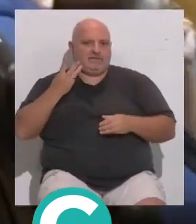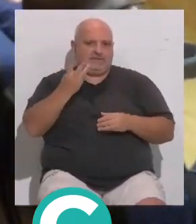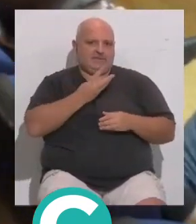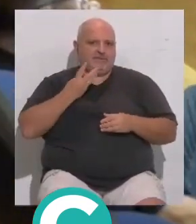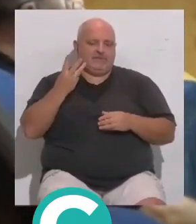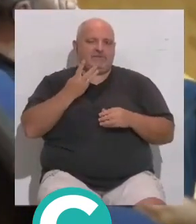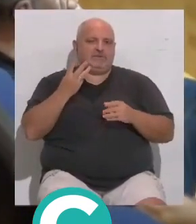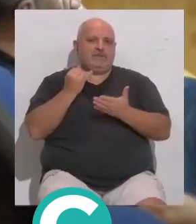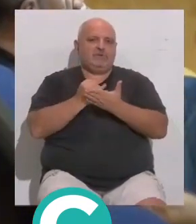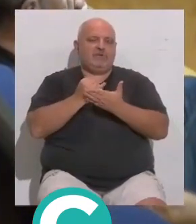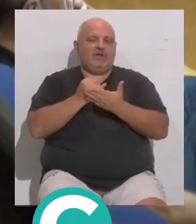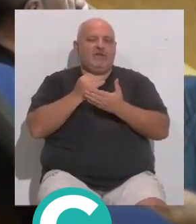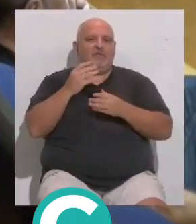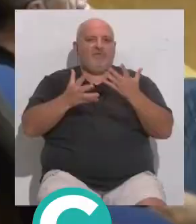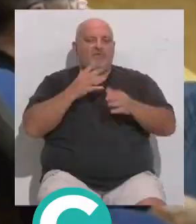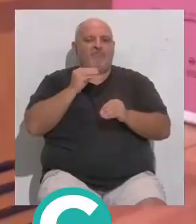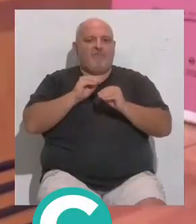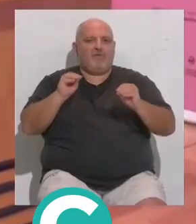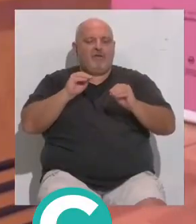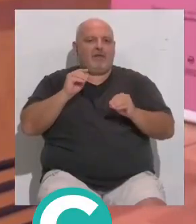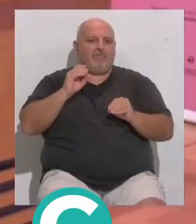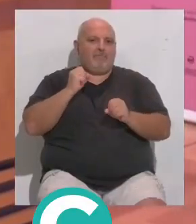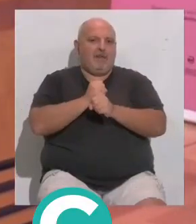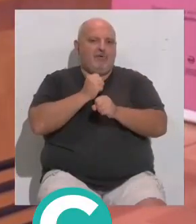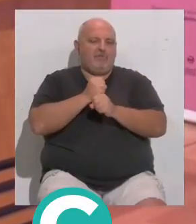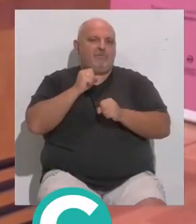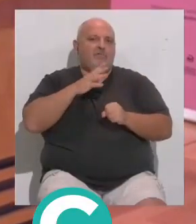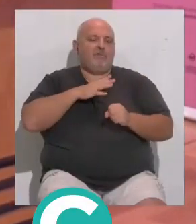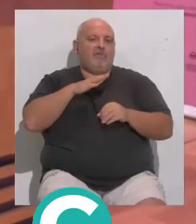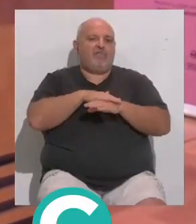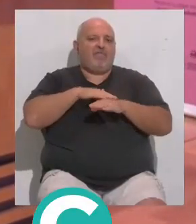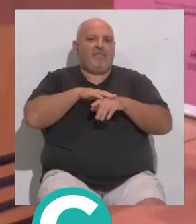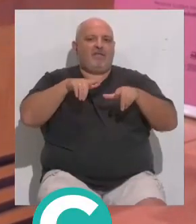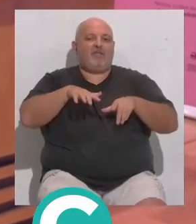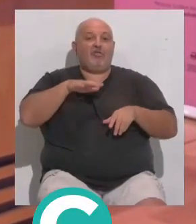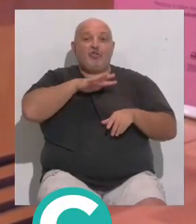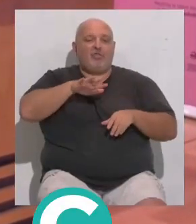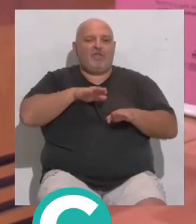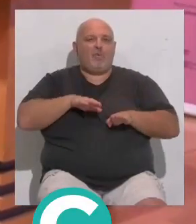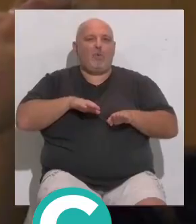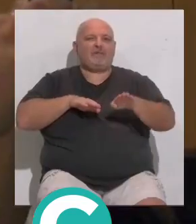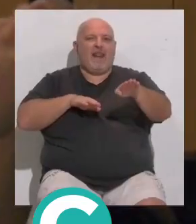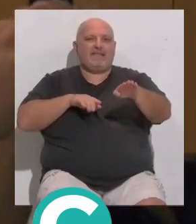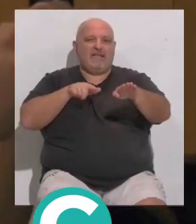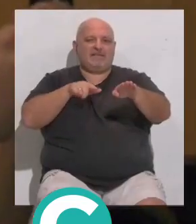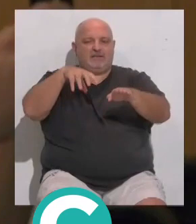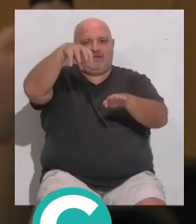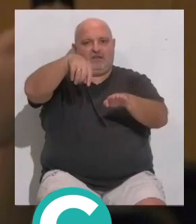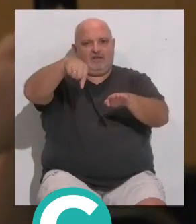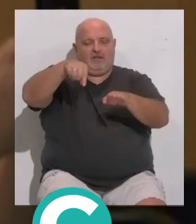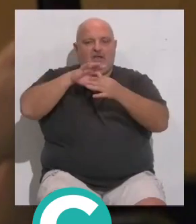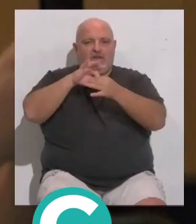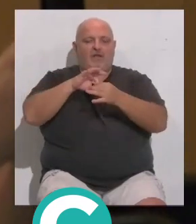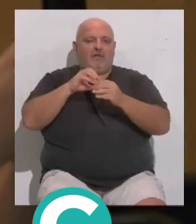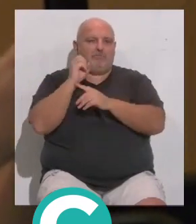a través del Instituto de Fomento, Empleo y Formación, que ha prestado su sede central en la Cuesta de las Calesas para celebrar las